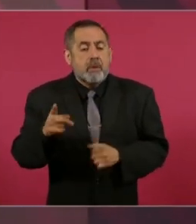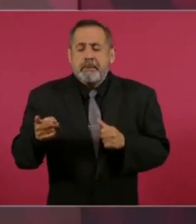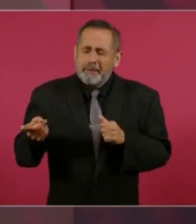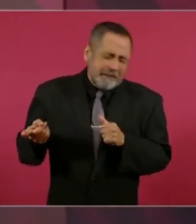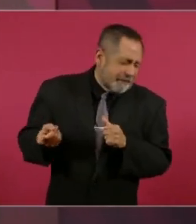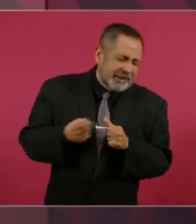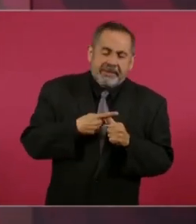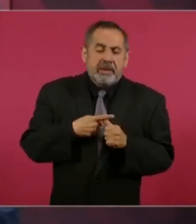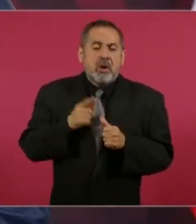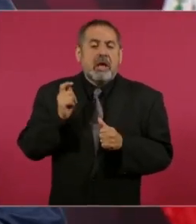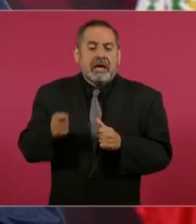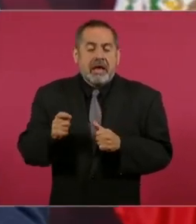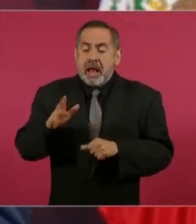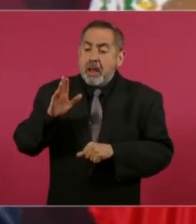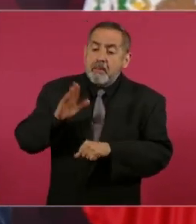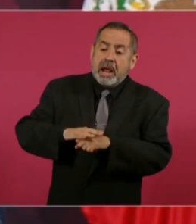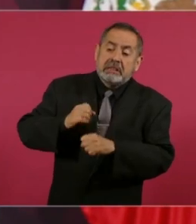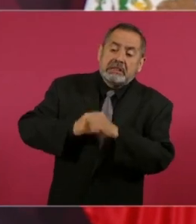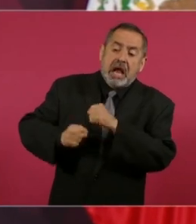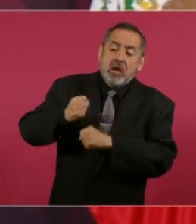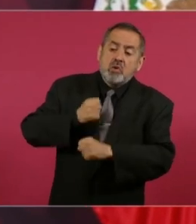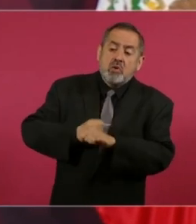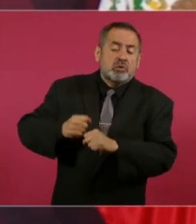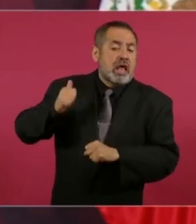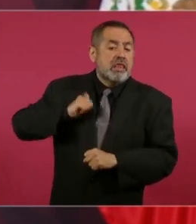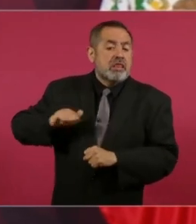respetara la antigüedad.